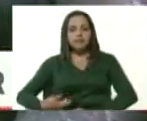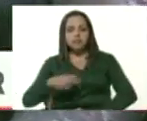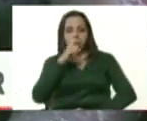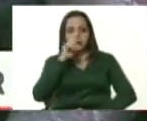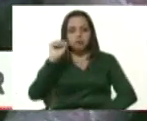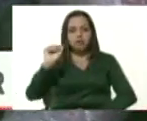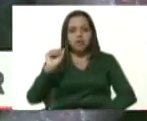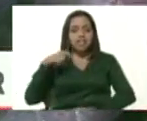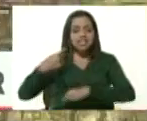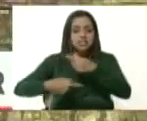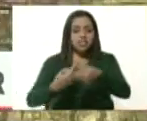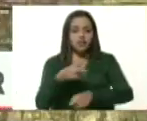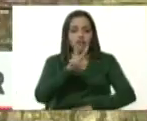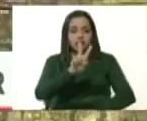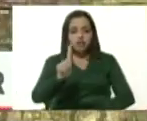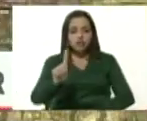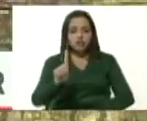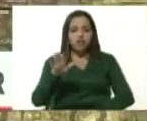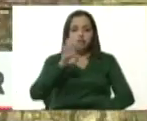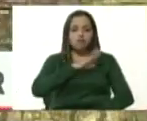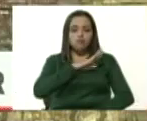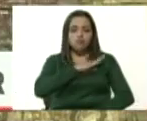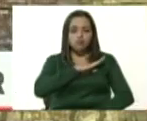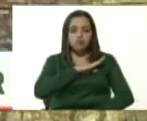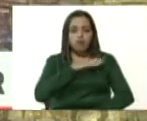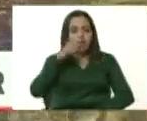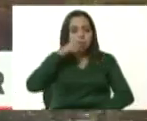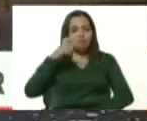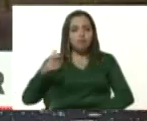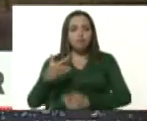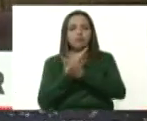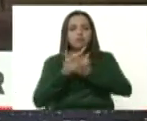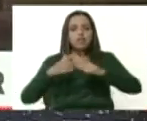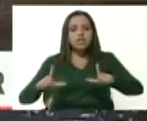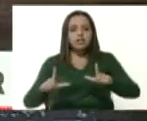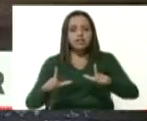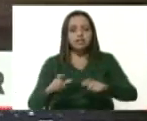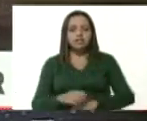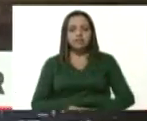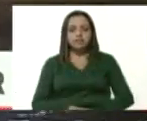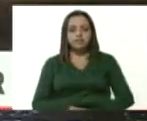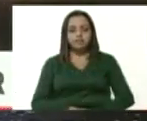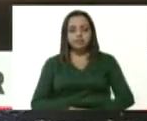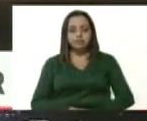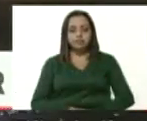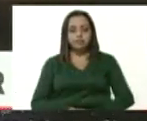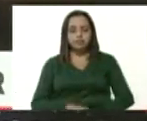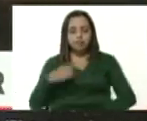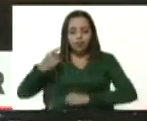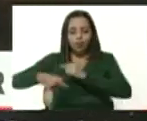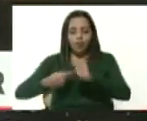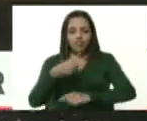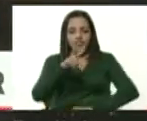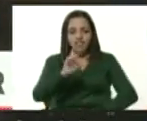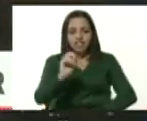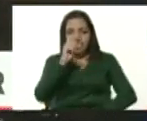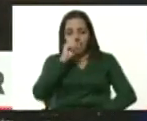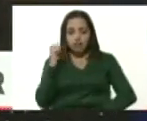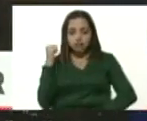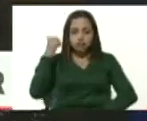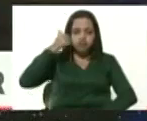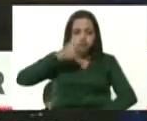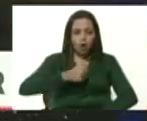siglo XXI le pertenece a los pueblos libres y soberanos. Y durante estos 20 años hemos